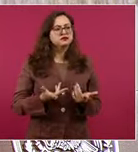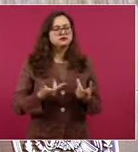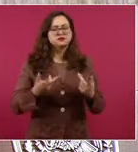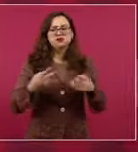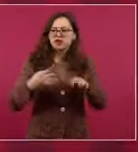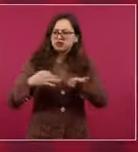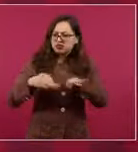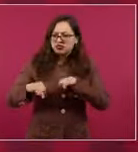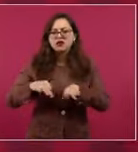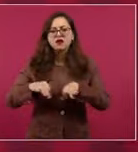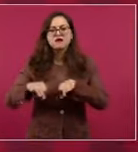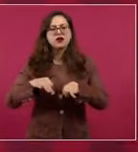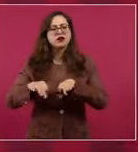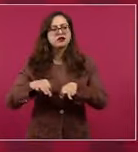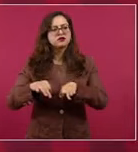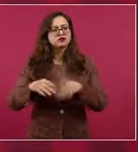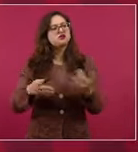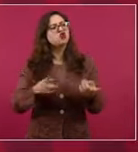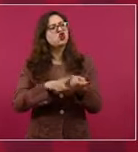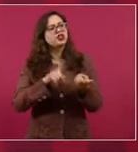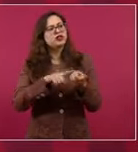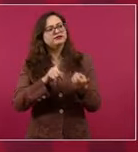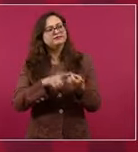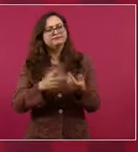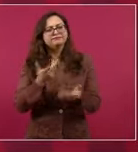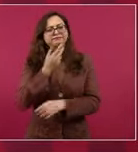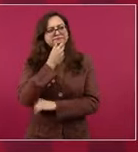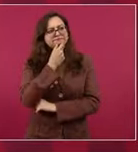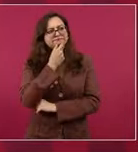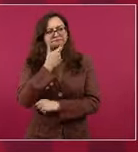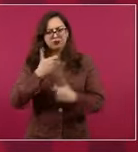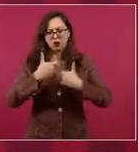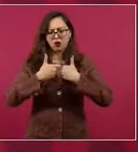escasear fuerza de trabajo joven.